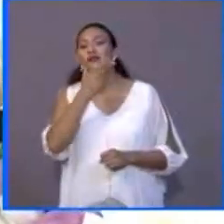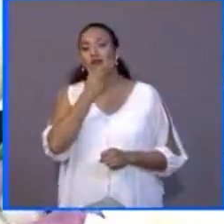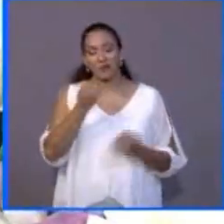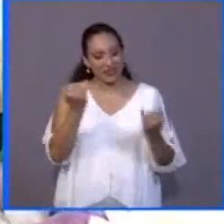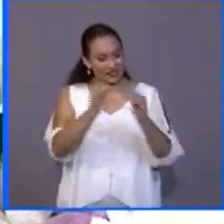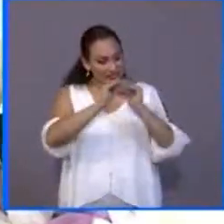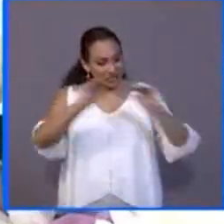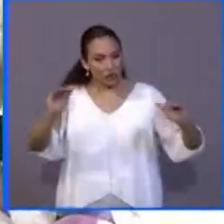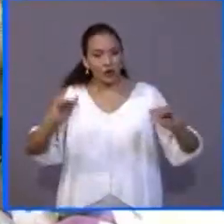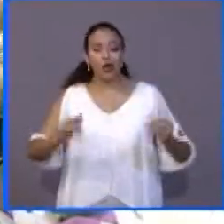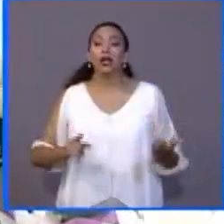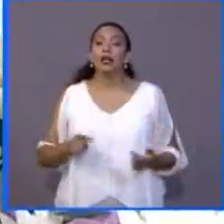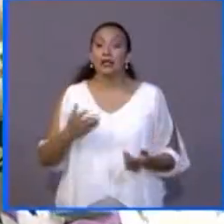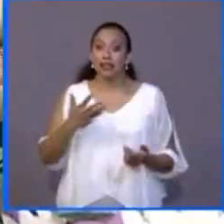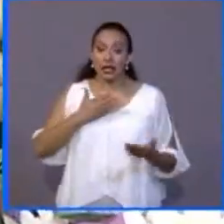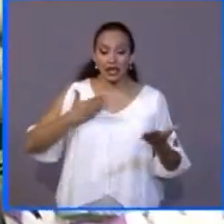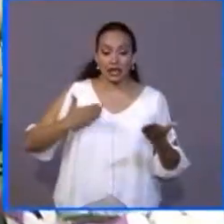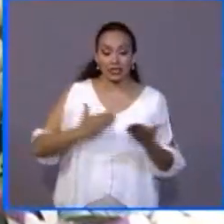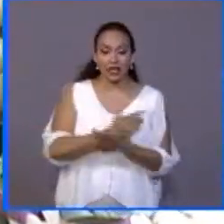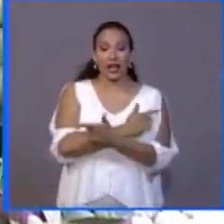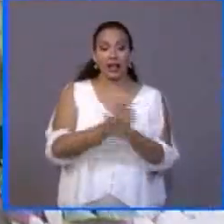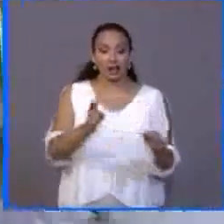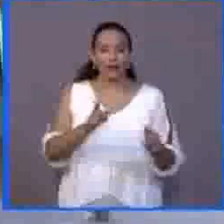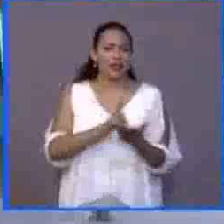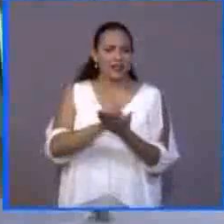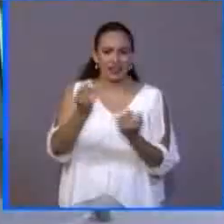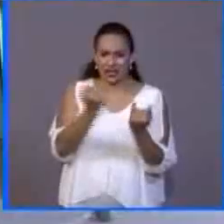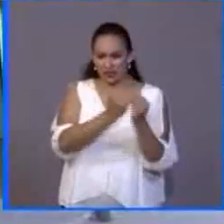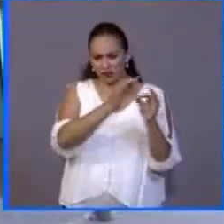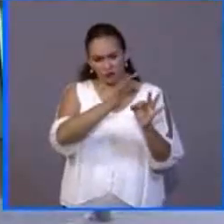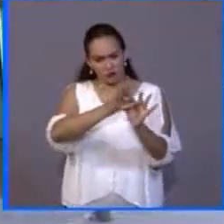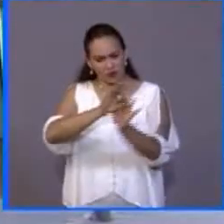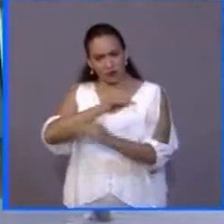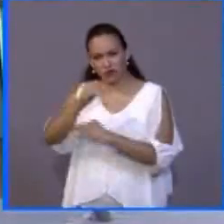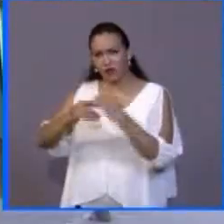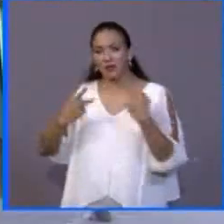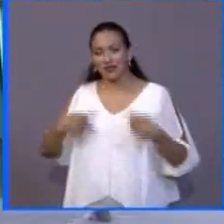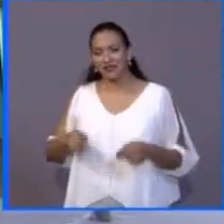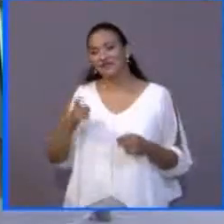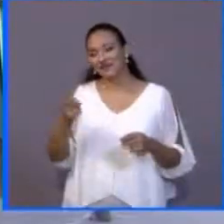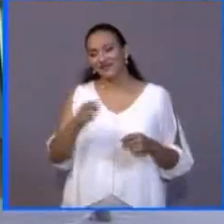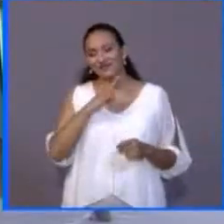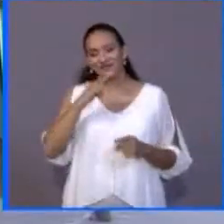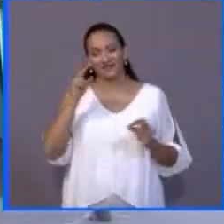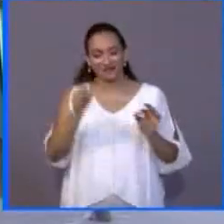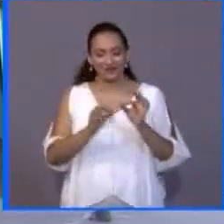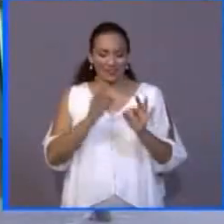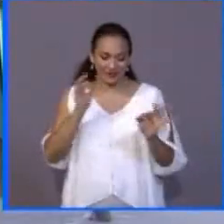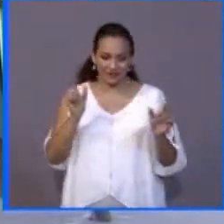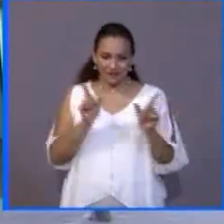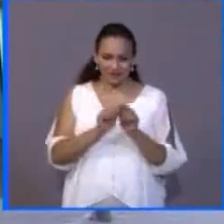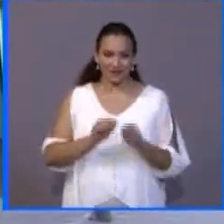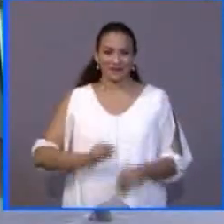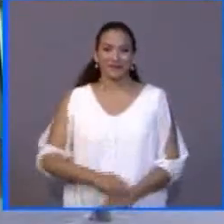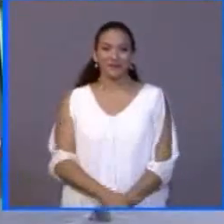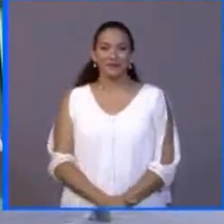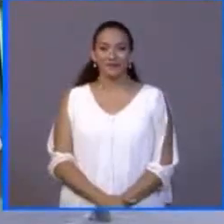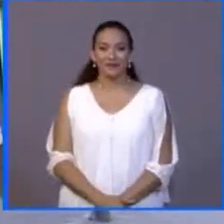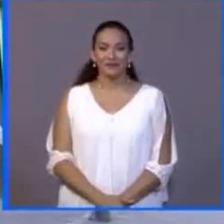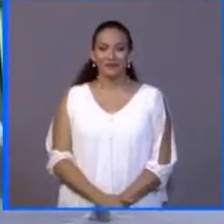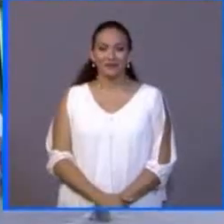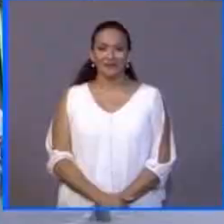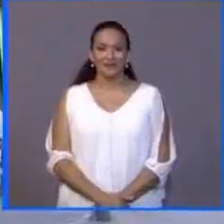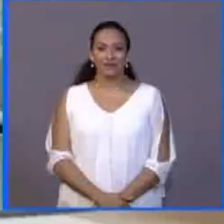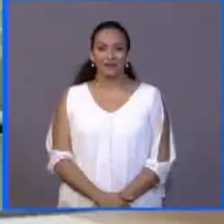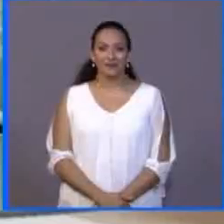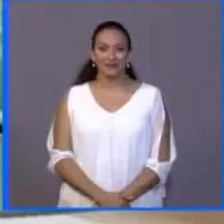a libertades y derechos por igual. Por ahora, el reporte que tenemos, muchas gracias y muy buenas tardes para